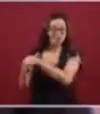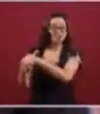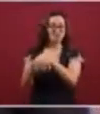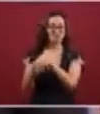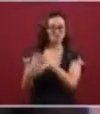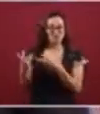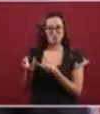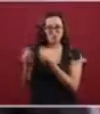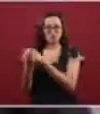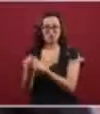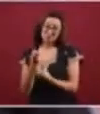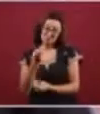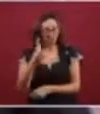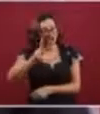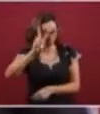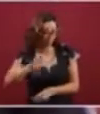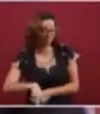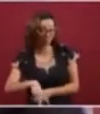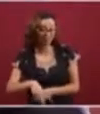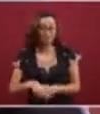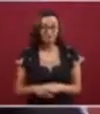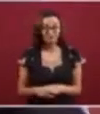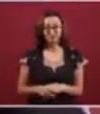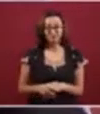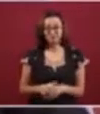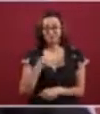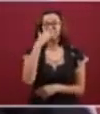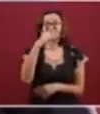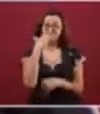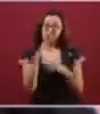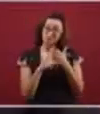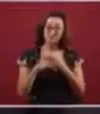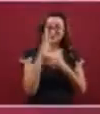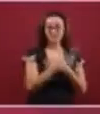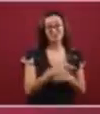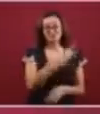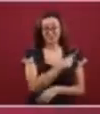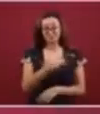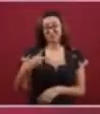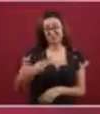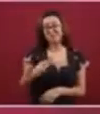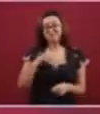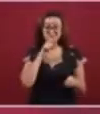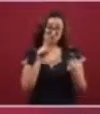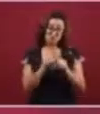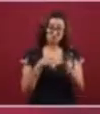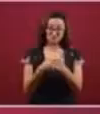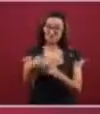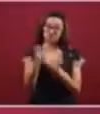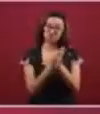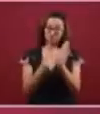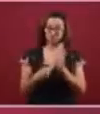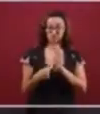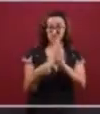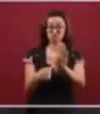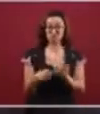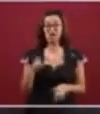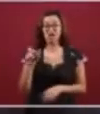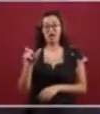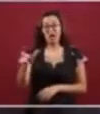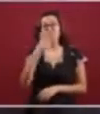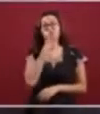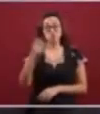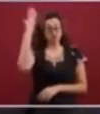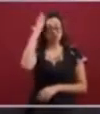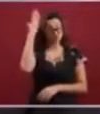líder sindical, y eso es cierto... Y para combatir la corrupción, insisto, hace también falta valor. Porque ese señor